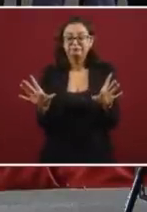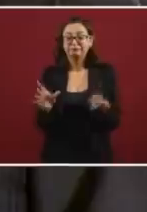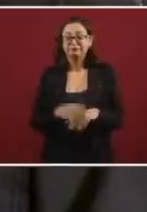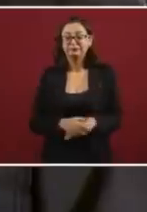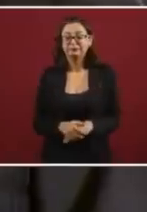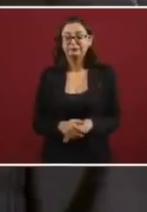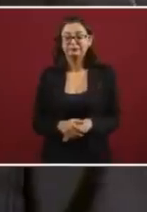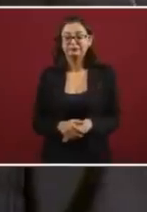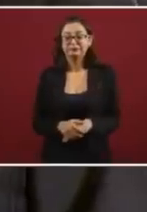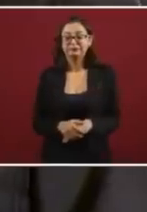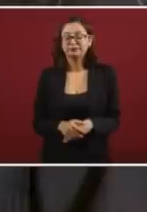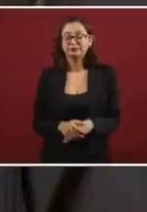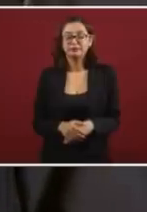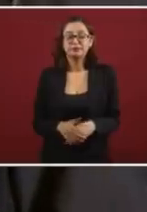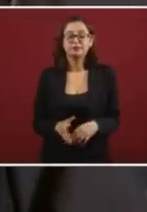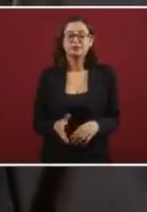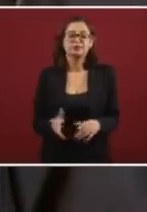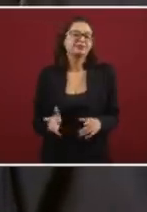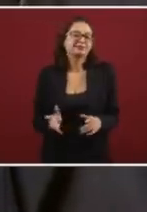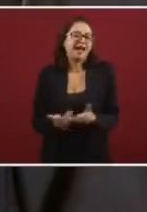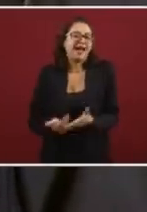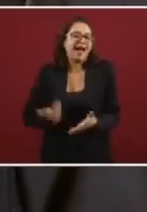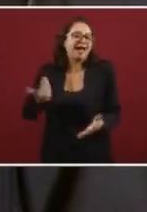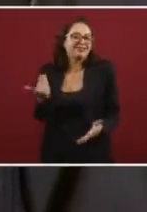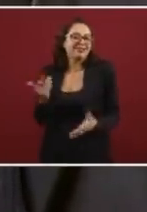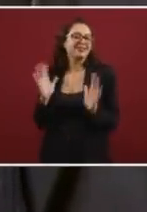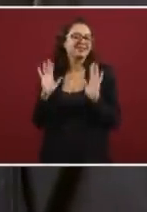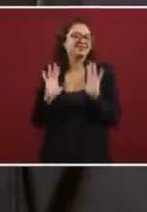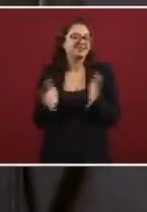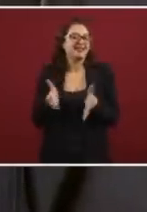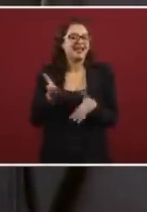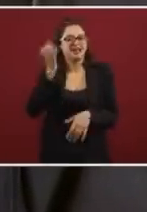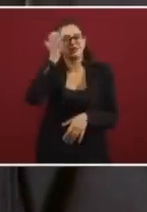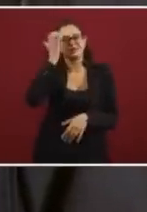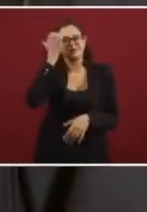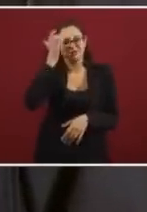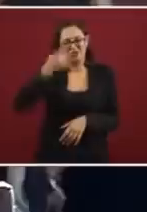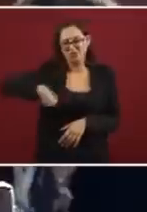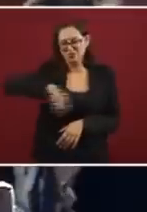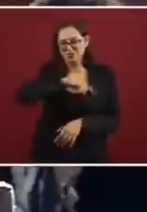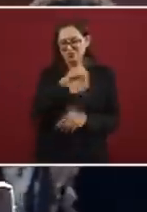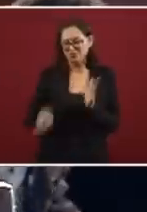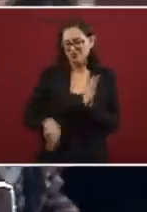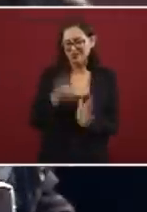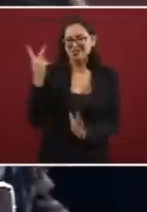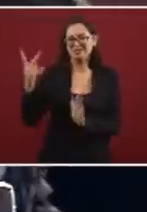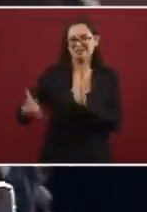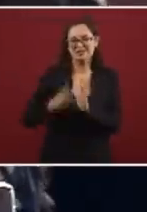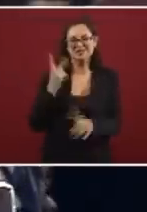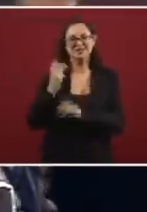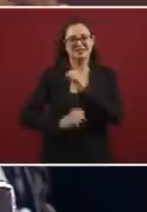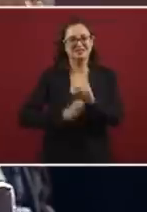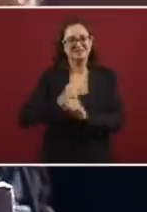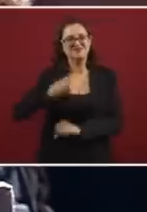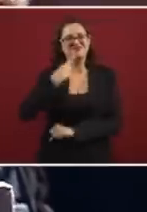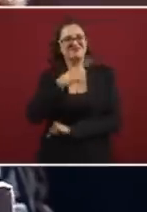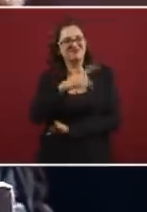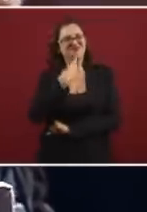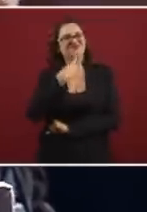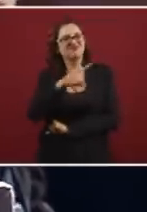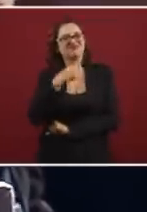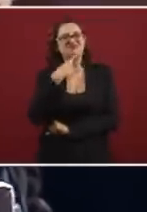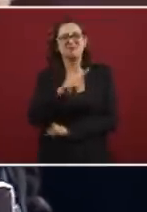que pues ya se conocía lo hemos denunciado durante mucho tiempo